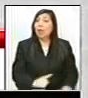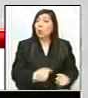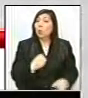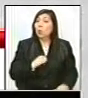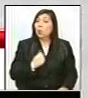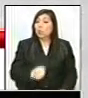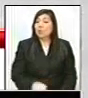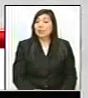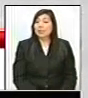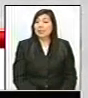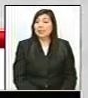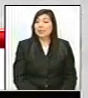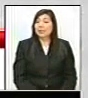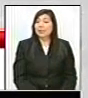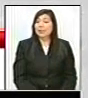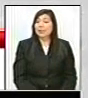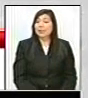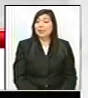juez.